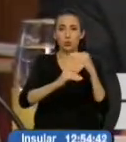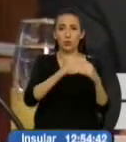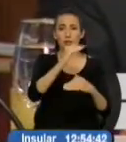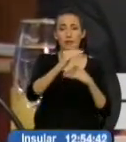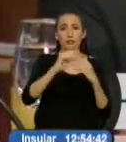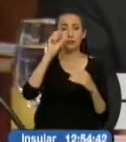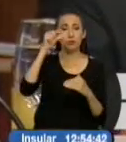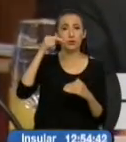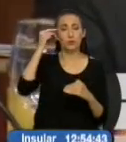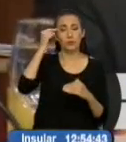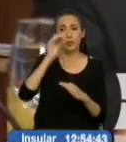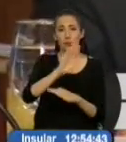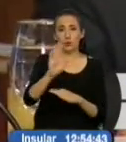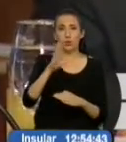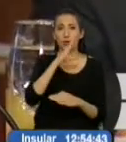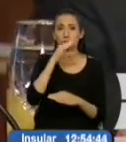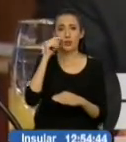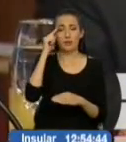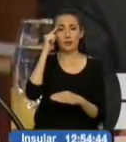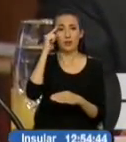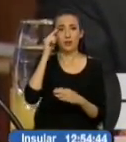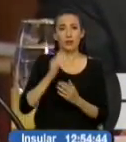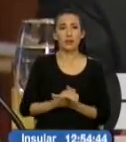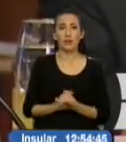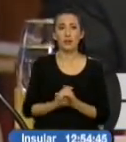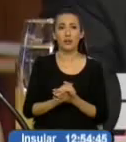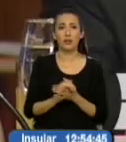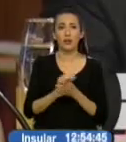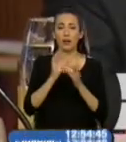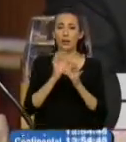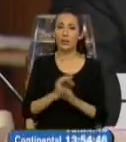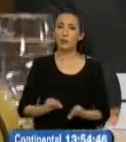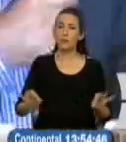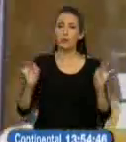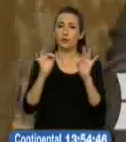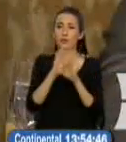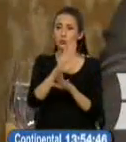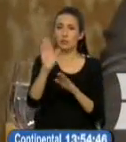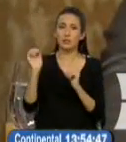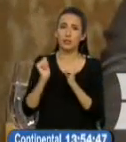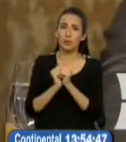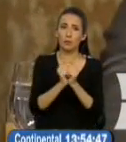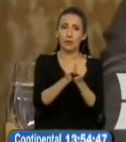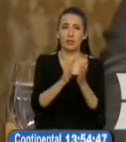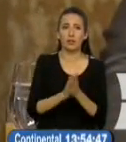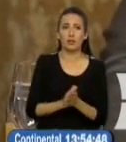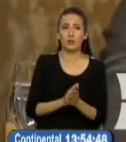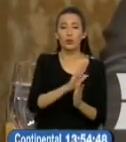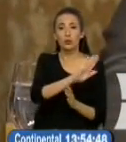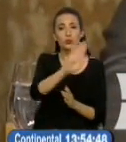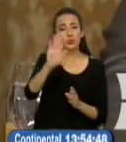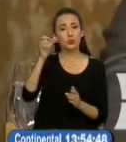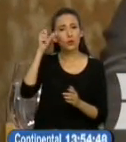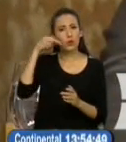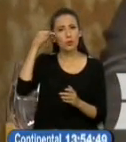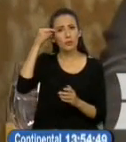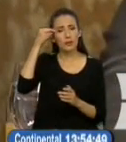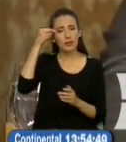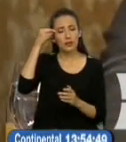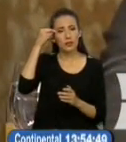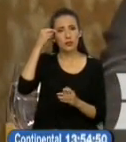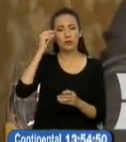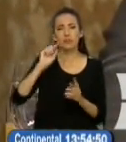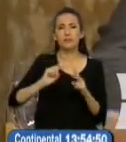señor presidente, ha sido una labor de acompañamiento. Su gobierno, desde la primera